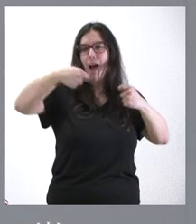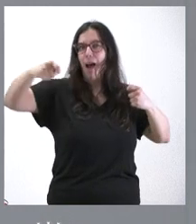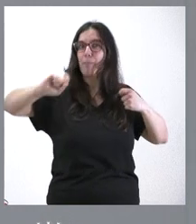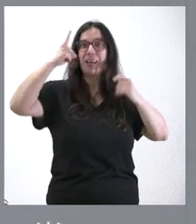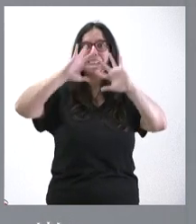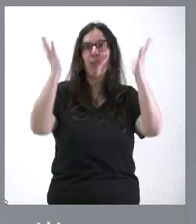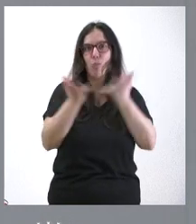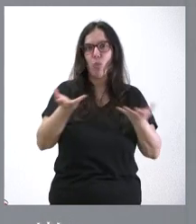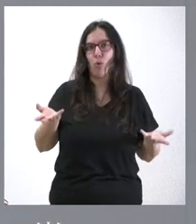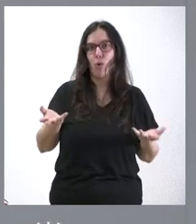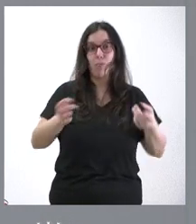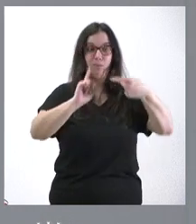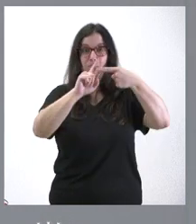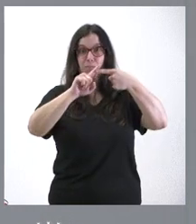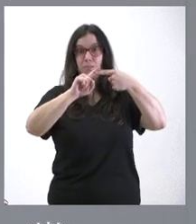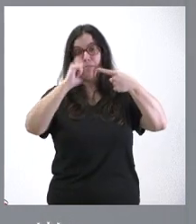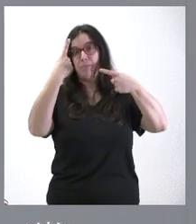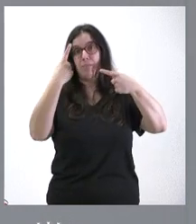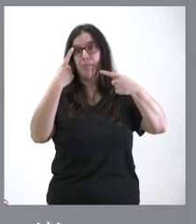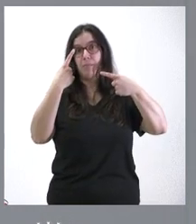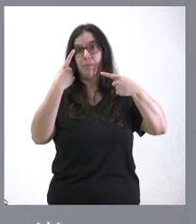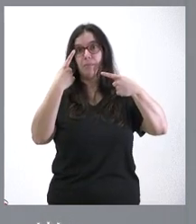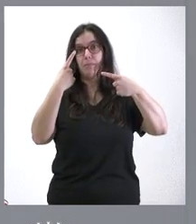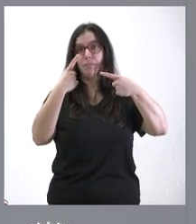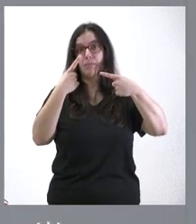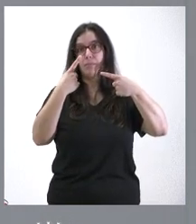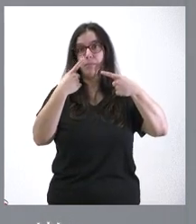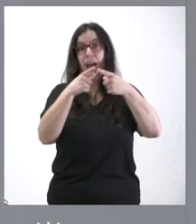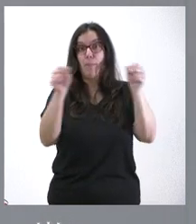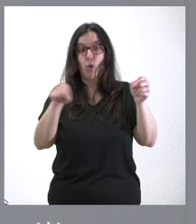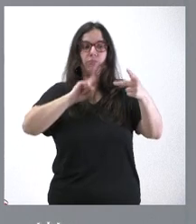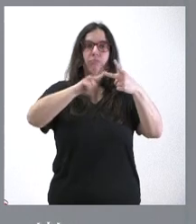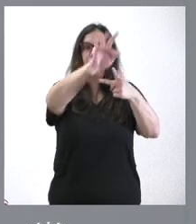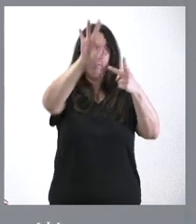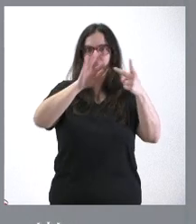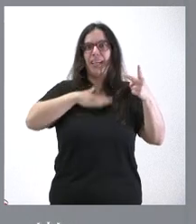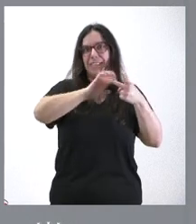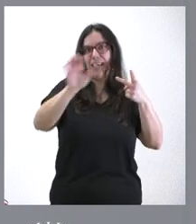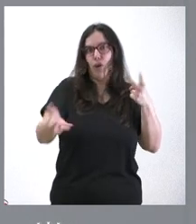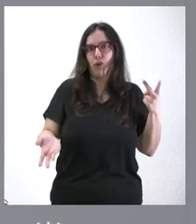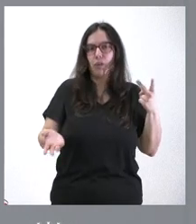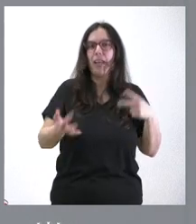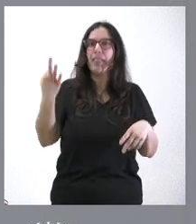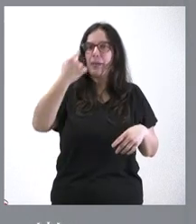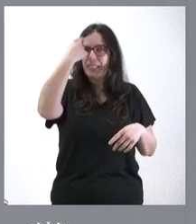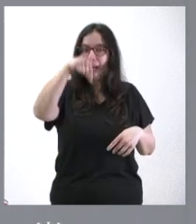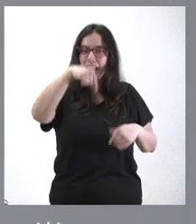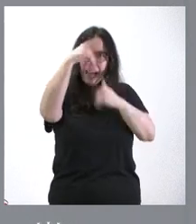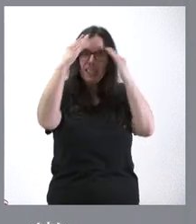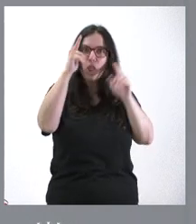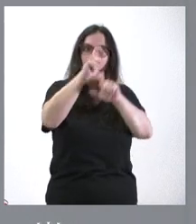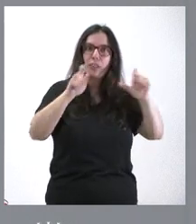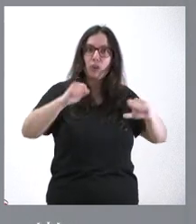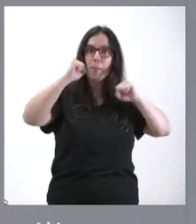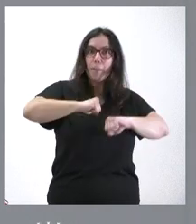justo detrás de Japón que tendrían que saber que la atención en Castilla de León a las personas